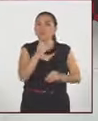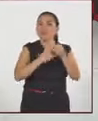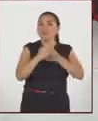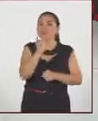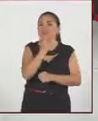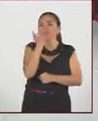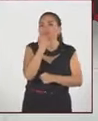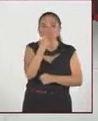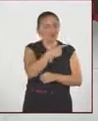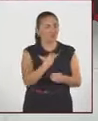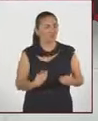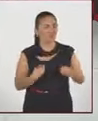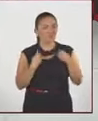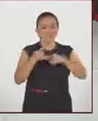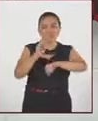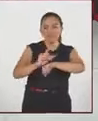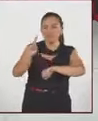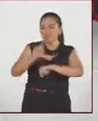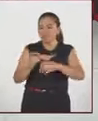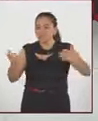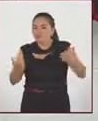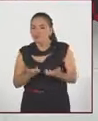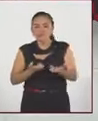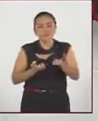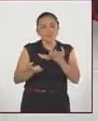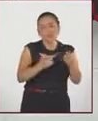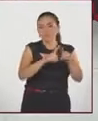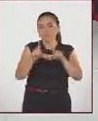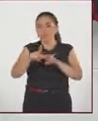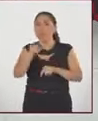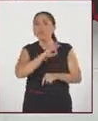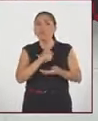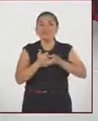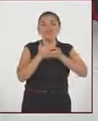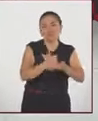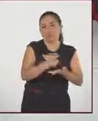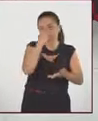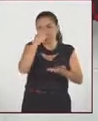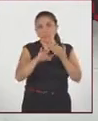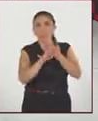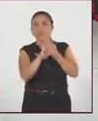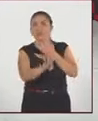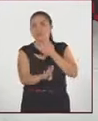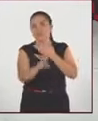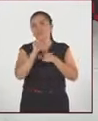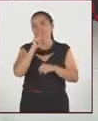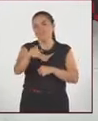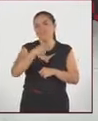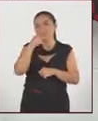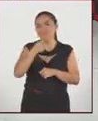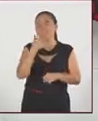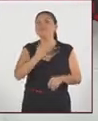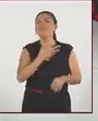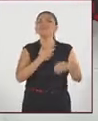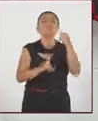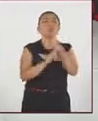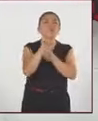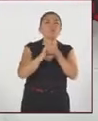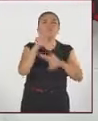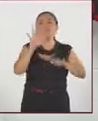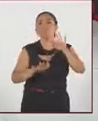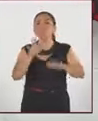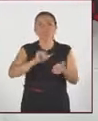cotidianidad en la que se encuentran en sus actividades, porque ahí es donde podemos evitar, ¿no?, Claro. lo que nos platicas, estas dificultades que puedan llegar a